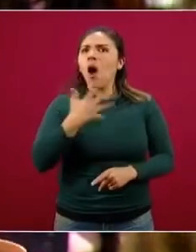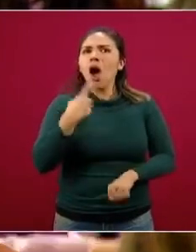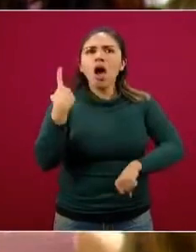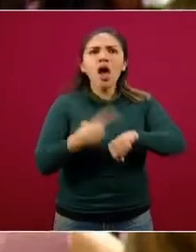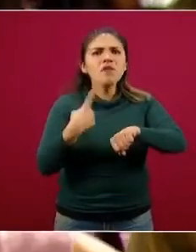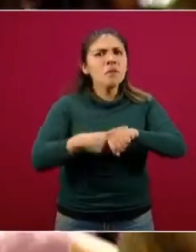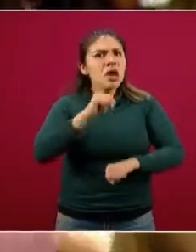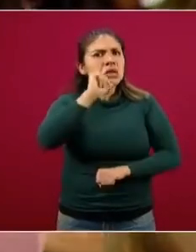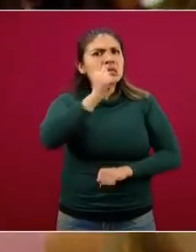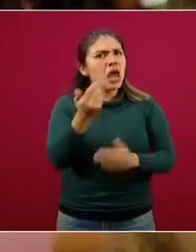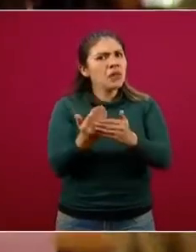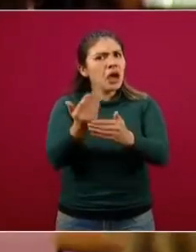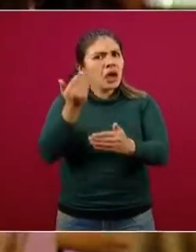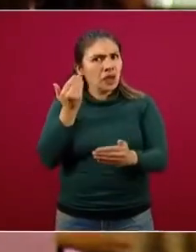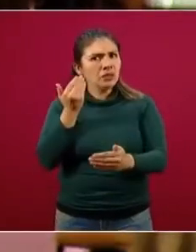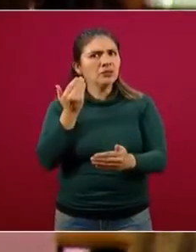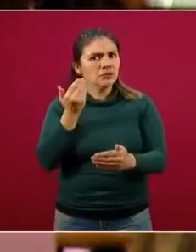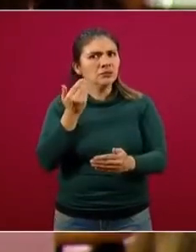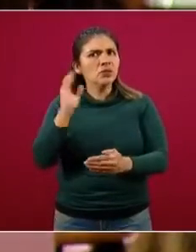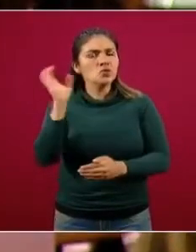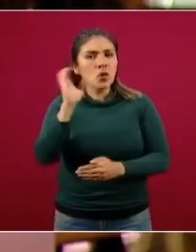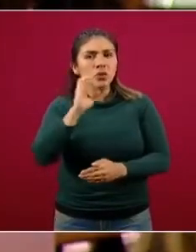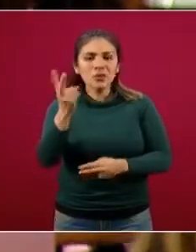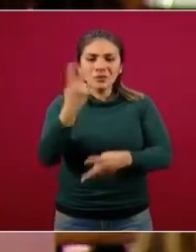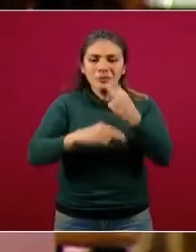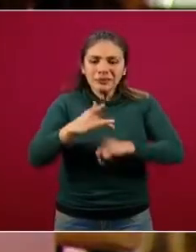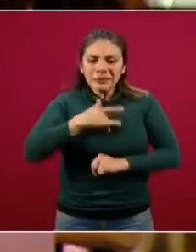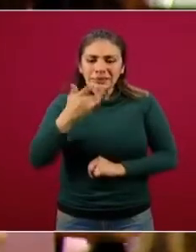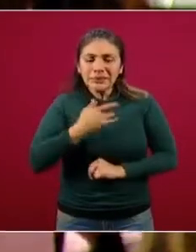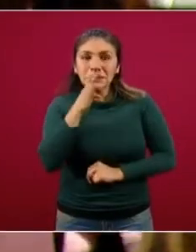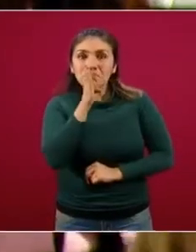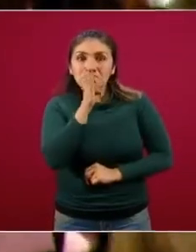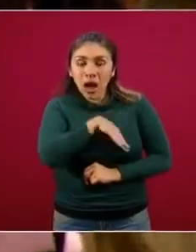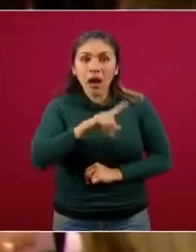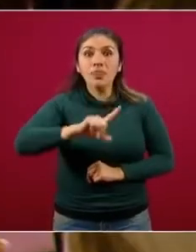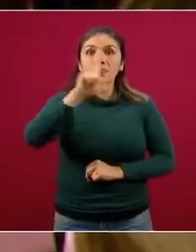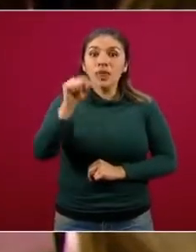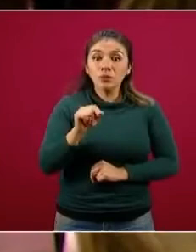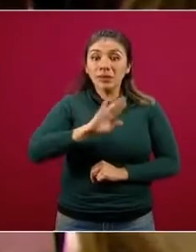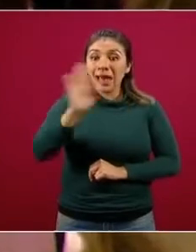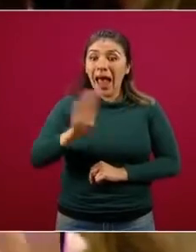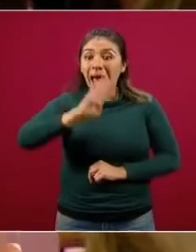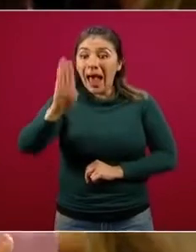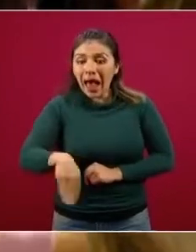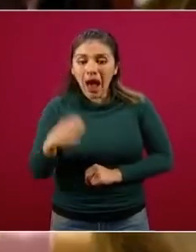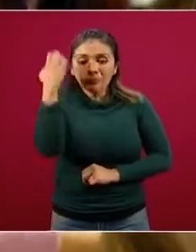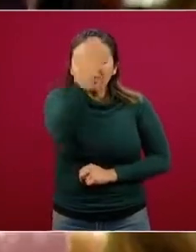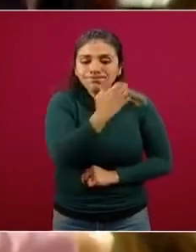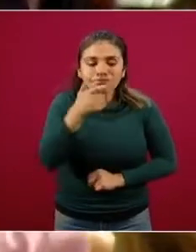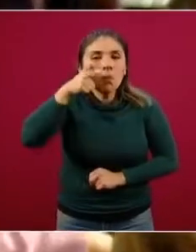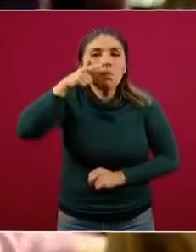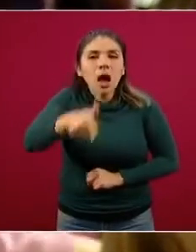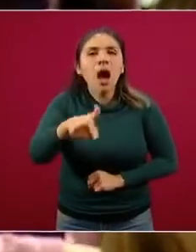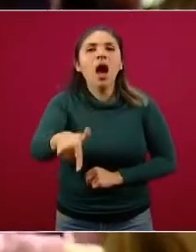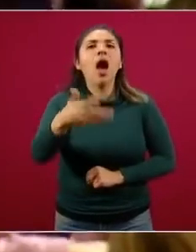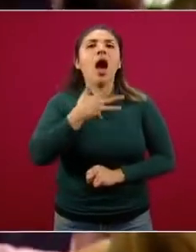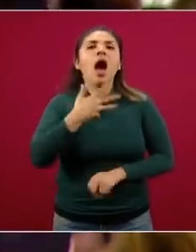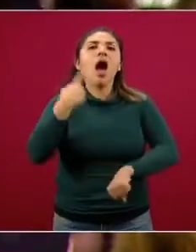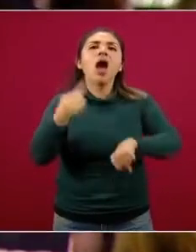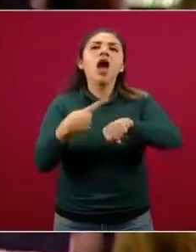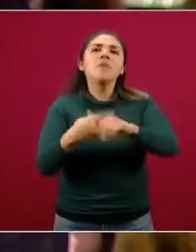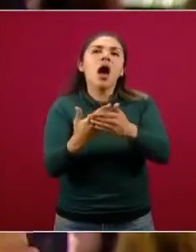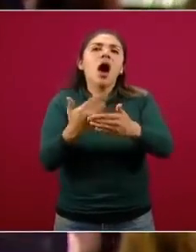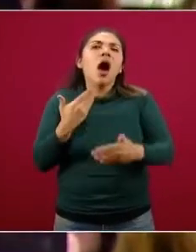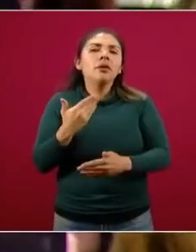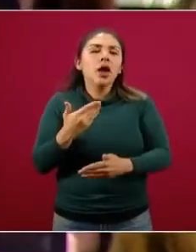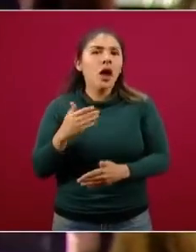enfermedad crónica al momento de tener los síntomas, pero que cuando fallecieron se les hicieron pruebas y tenían algunas enfermedades ahí. ¿Ha